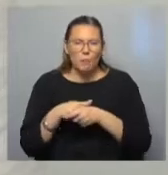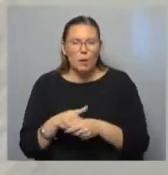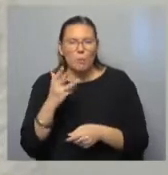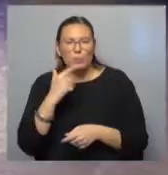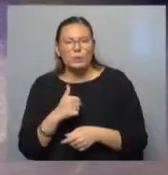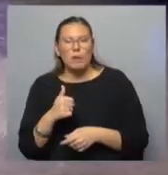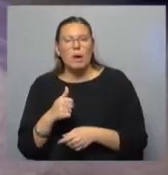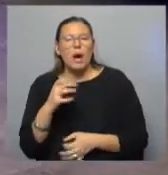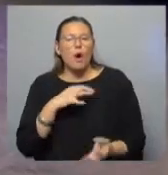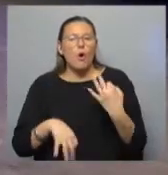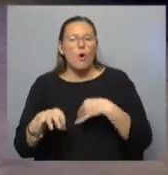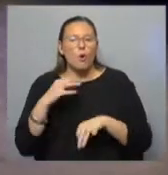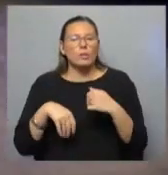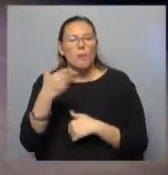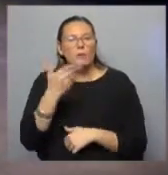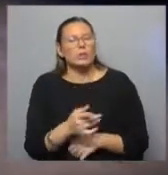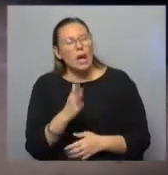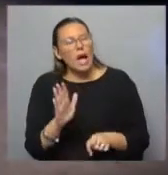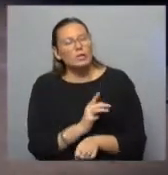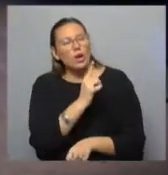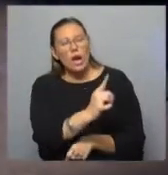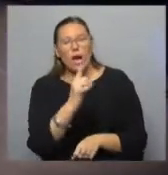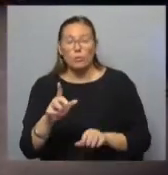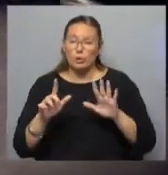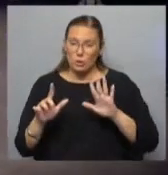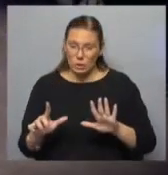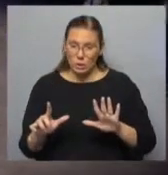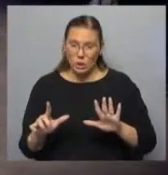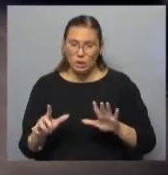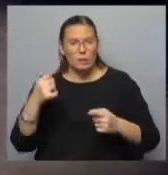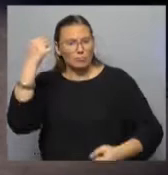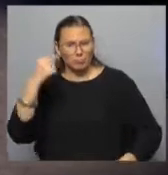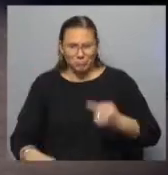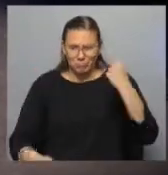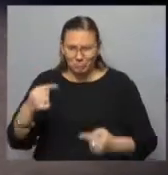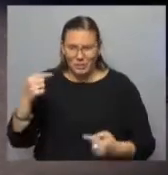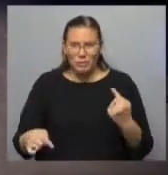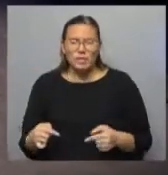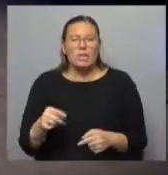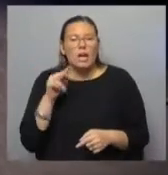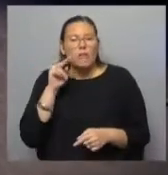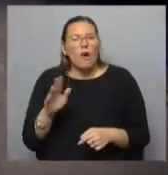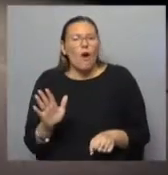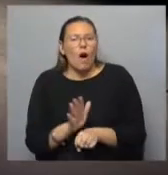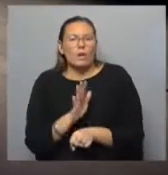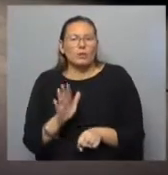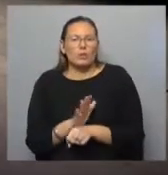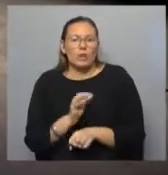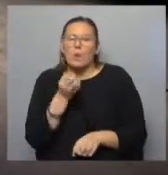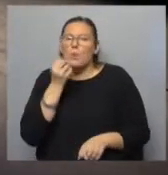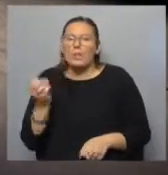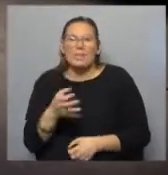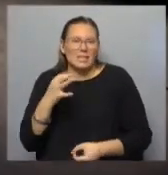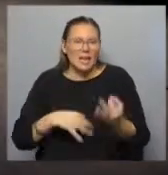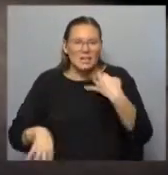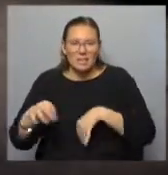de personajes donde los actores, cada uno, son 7 personajes que son muy distintos y donde veo a actores estallados en la